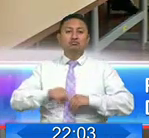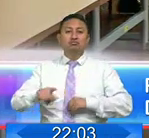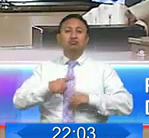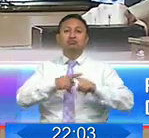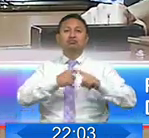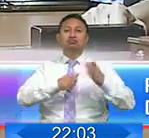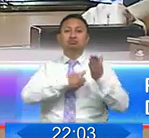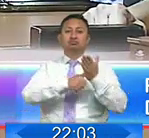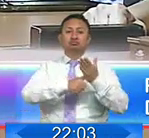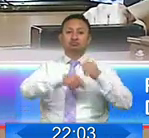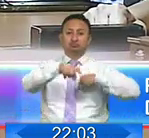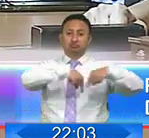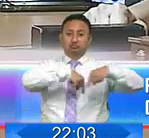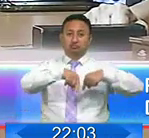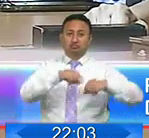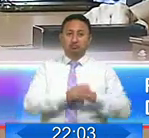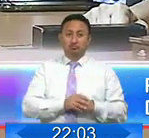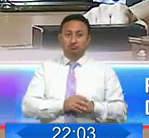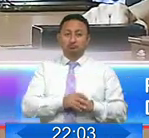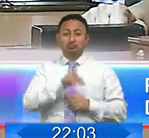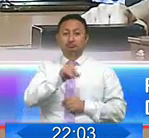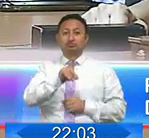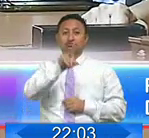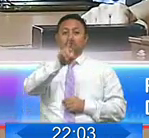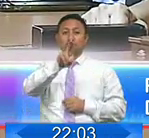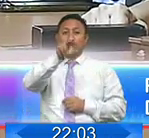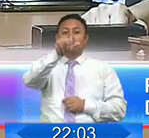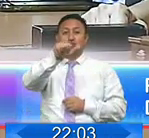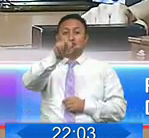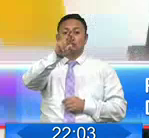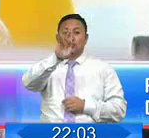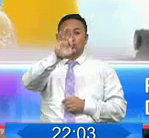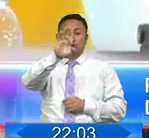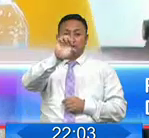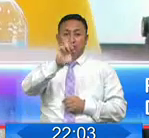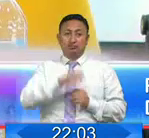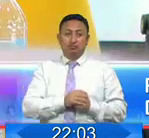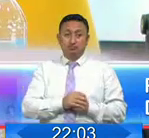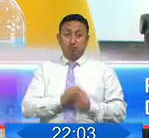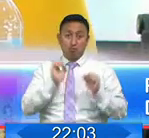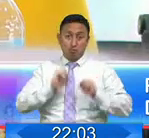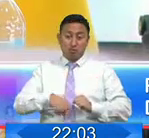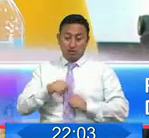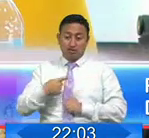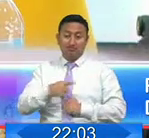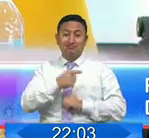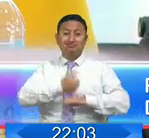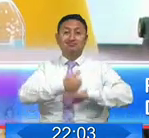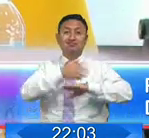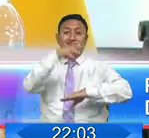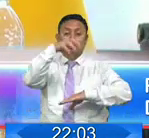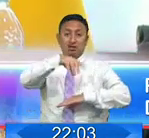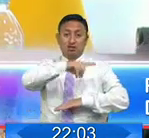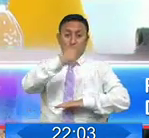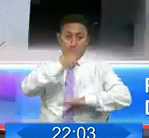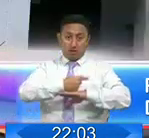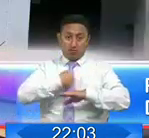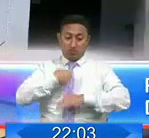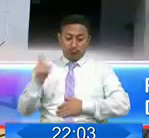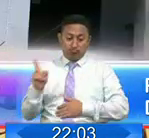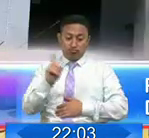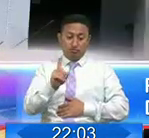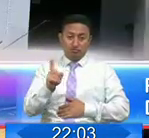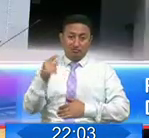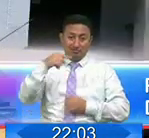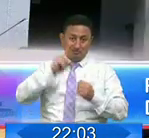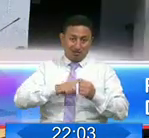ministra de transporte y obras públicas maría de los ángeles duarte para que pueda presentarse en la corte provincial del guayas y ya